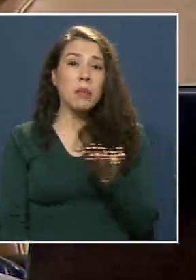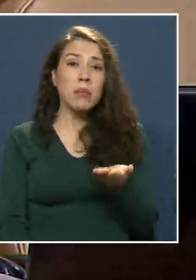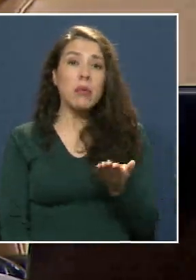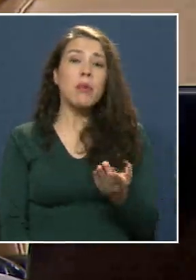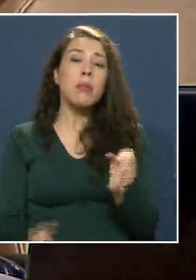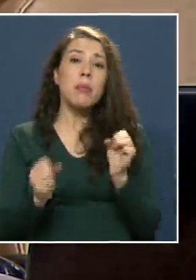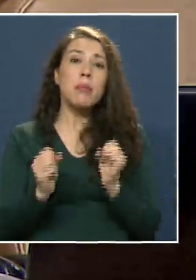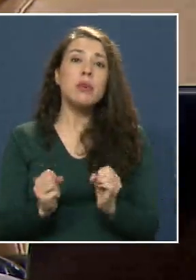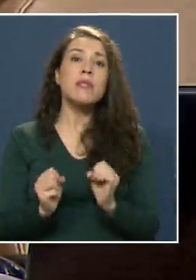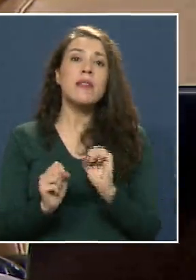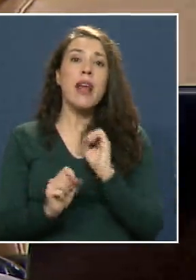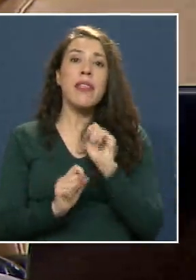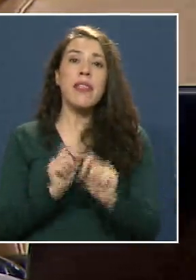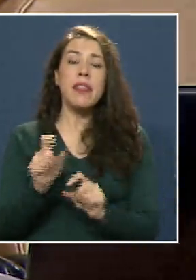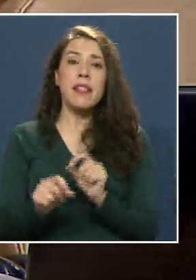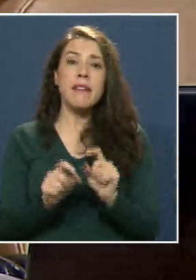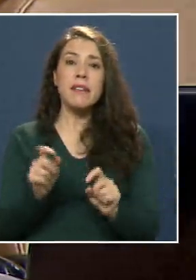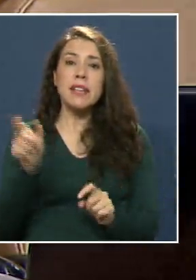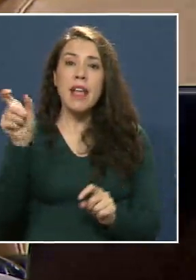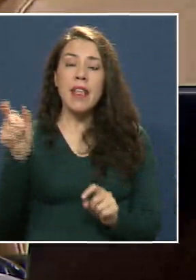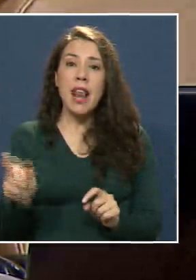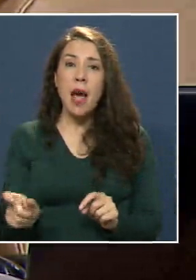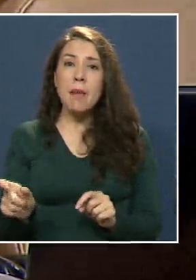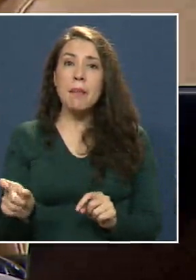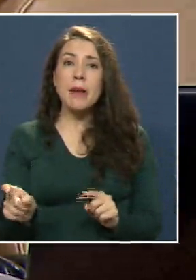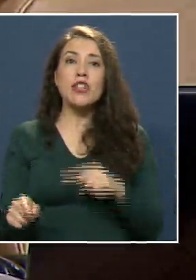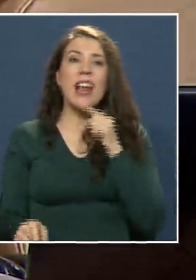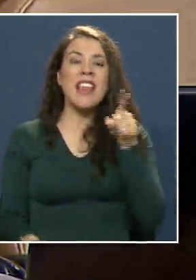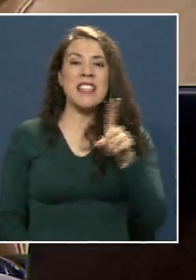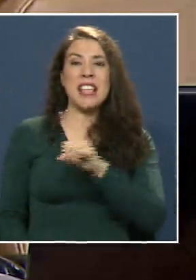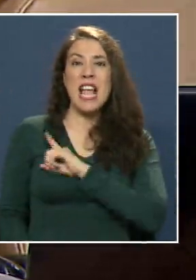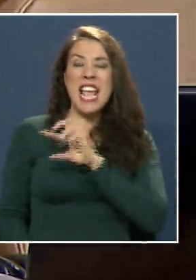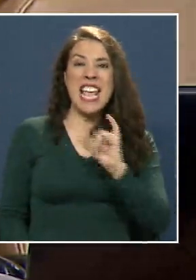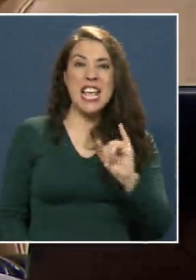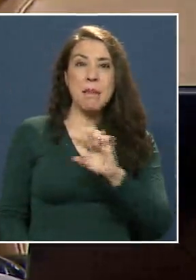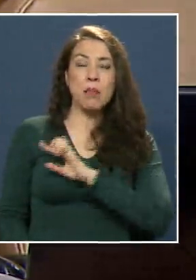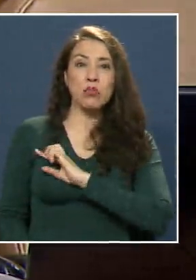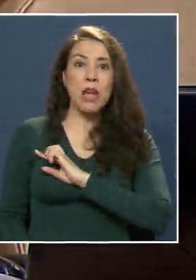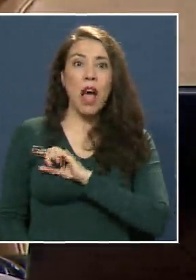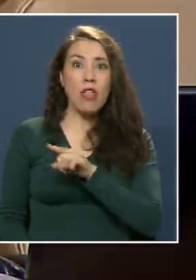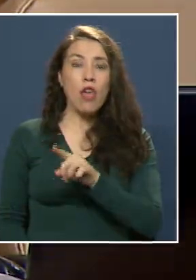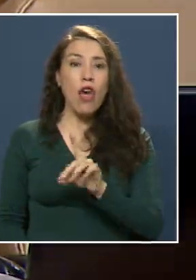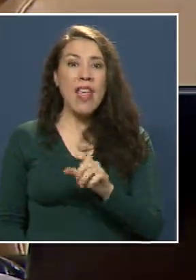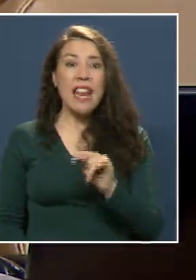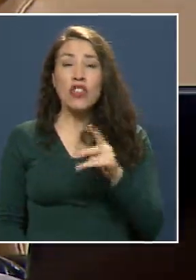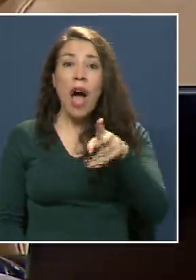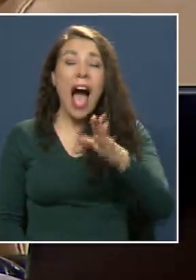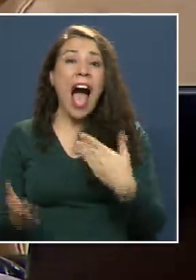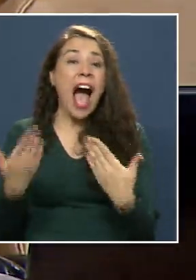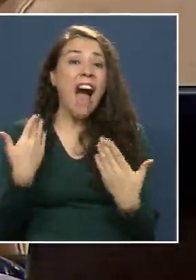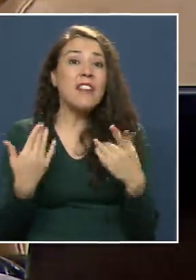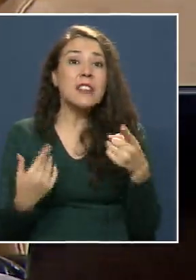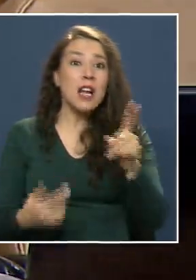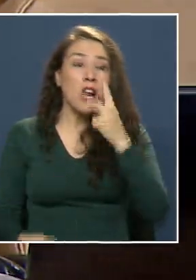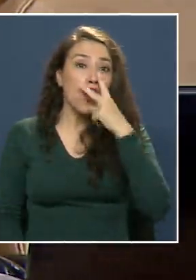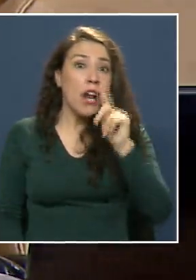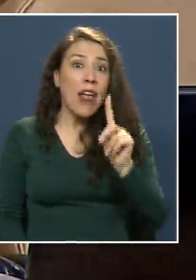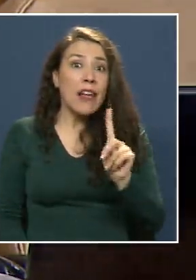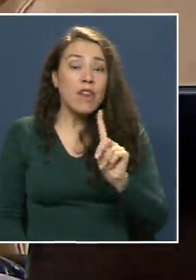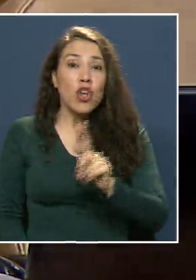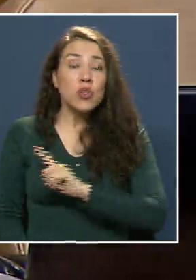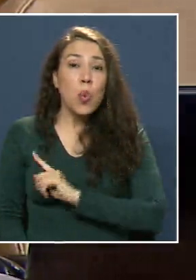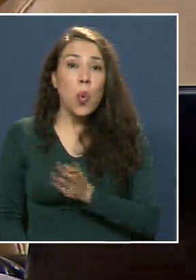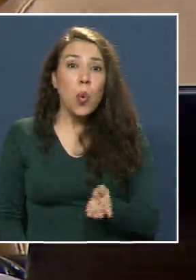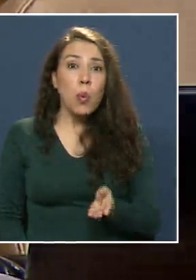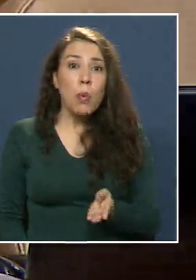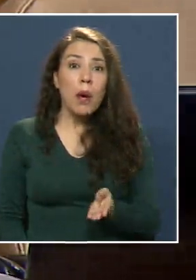las posibilidades de defensa de aquel que está siendo imputado un delito y que muchas veces ha ocurrido que no era culpable, disminuyen.